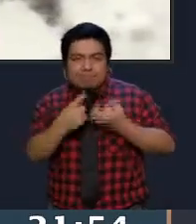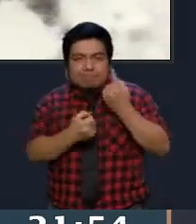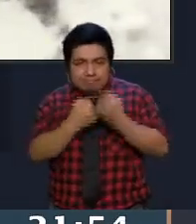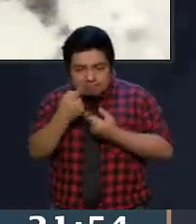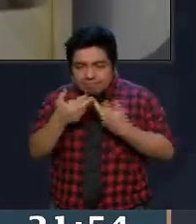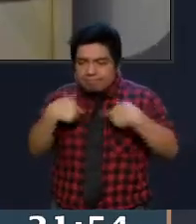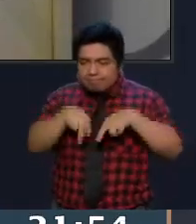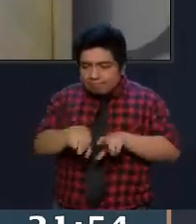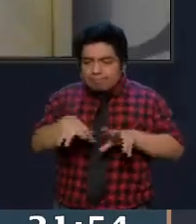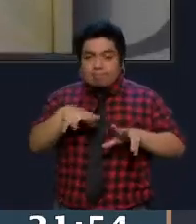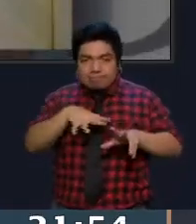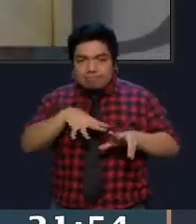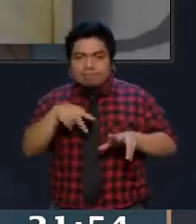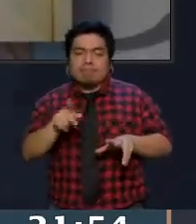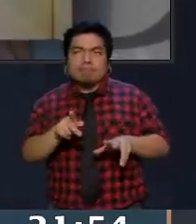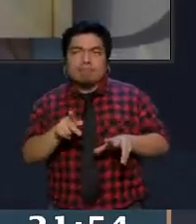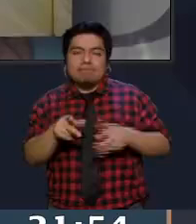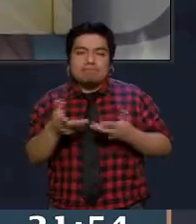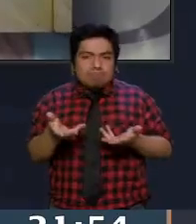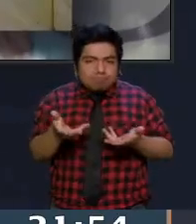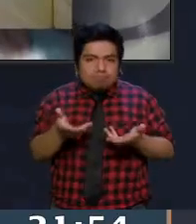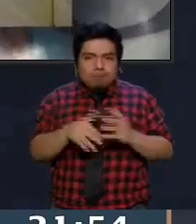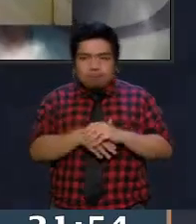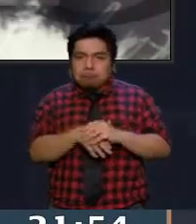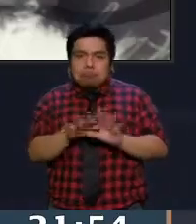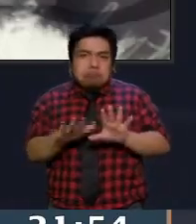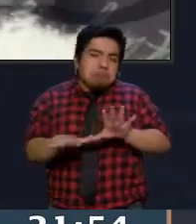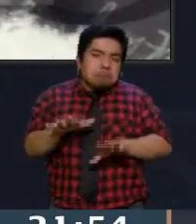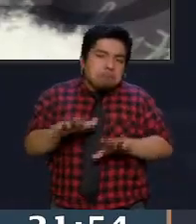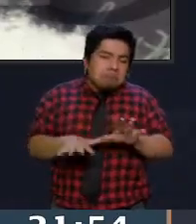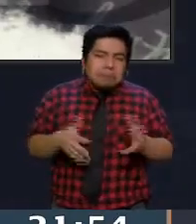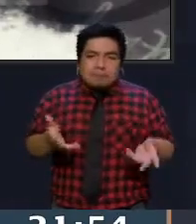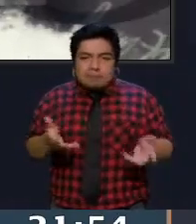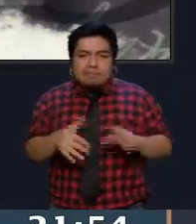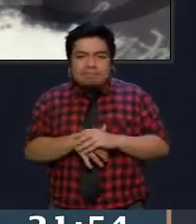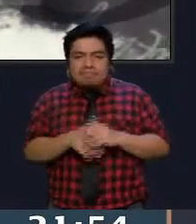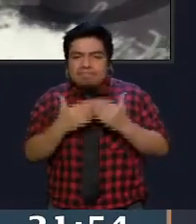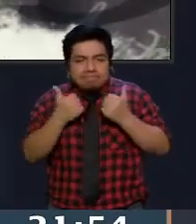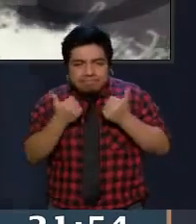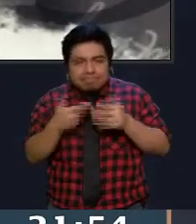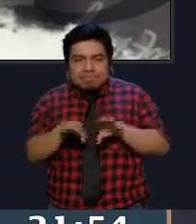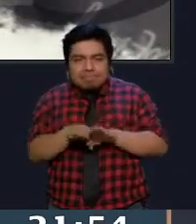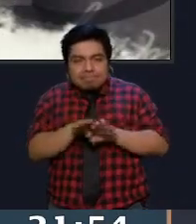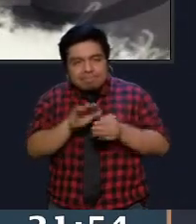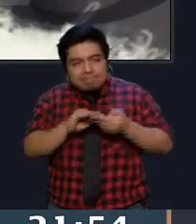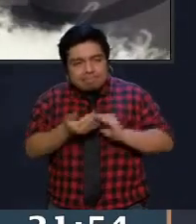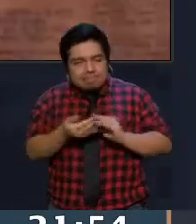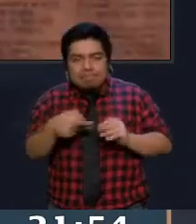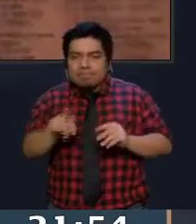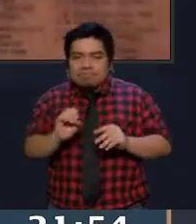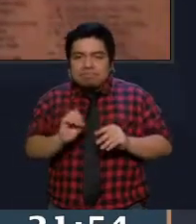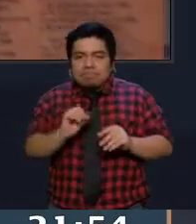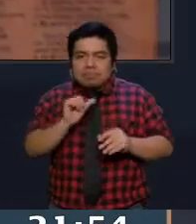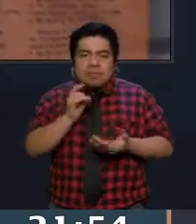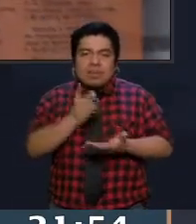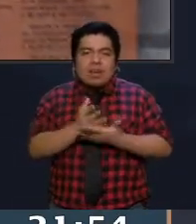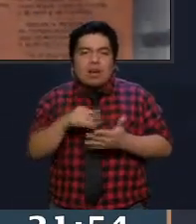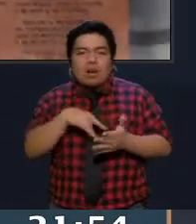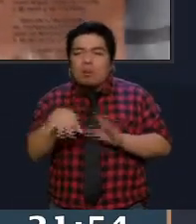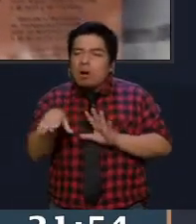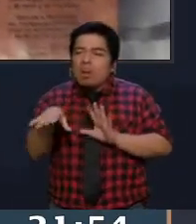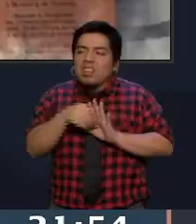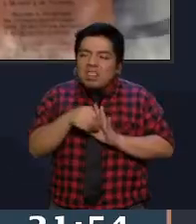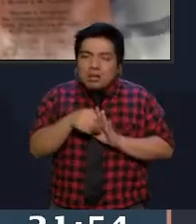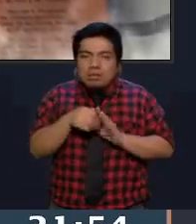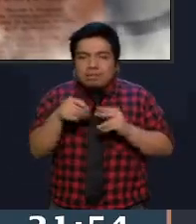grandes representantes, pues no tenía su propia forma, ¿no? Seguía siendo muy,